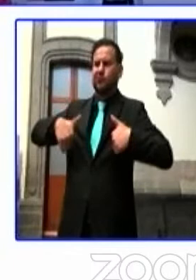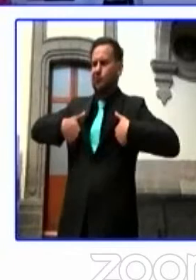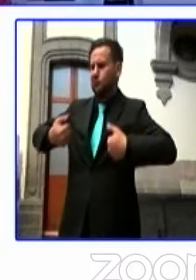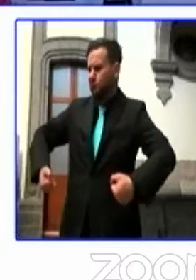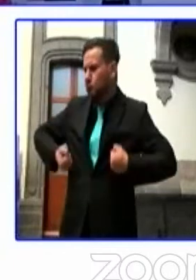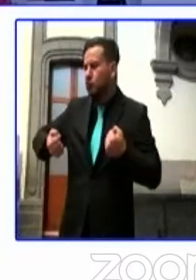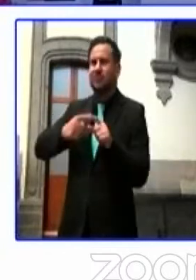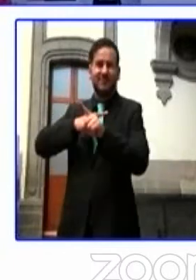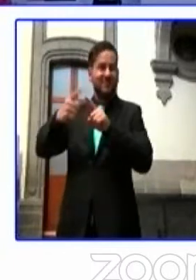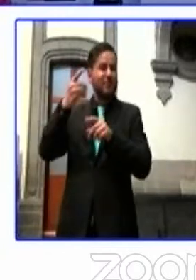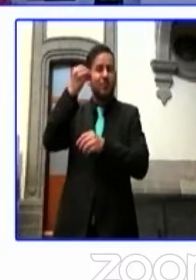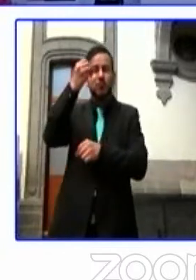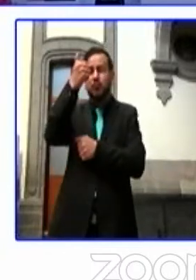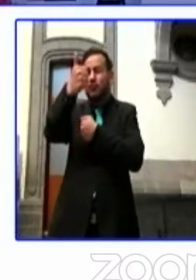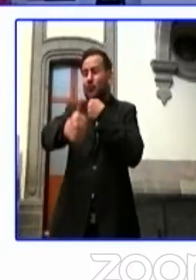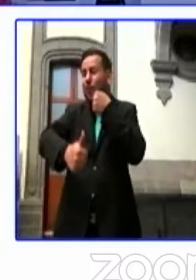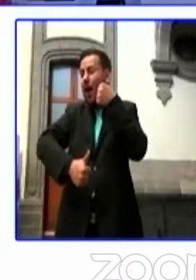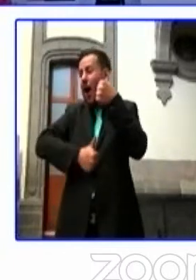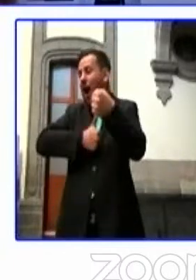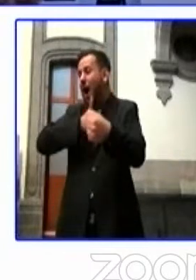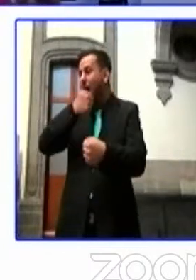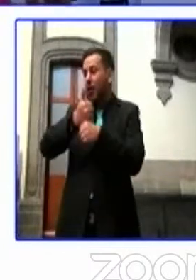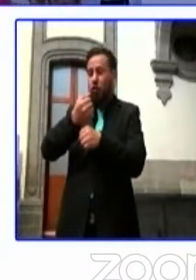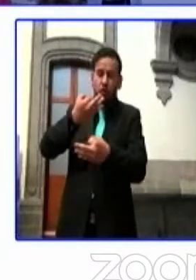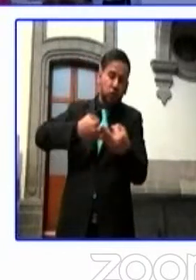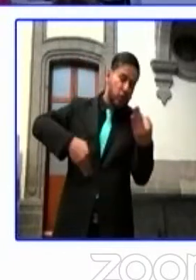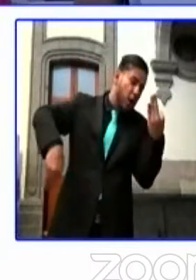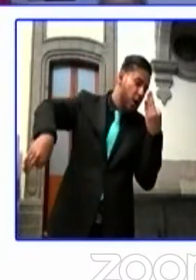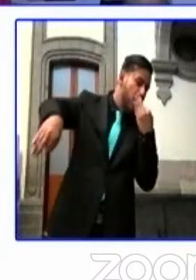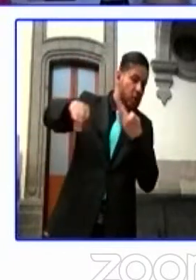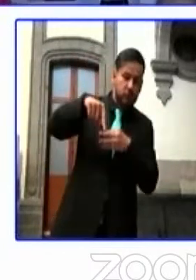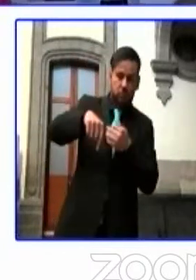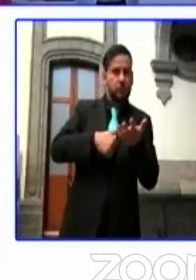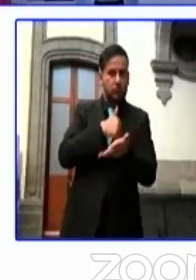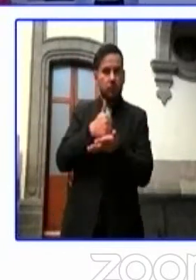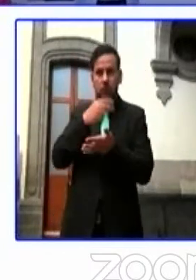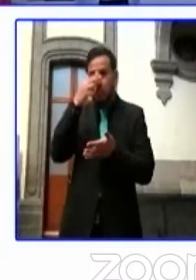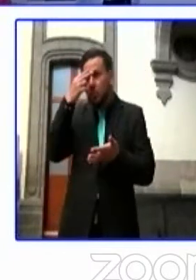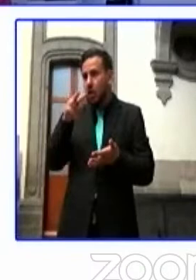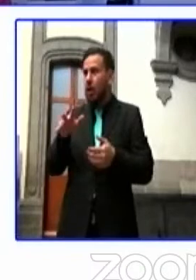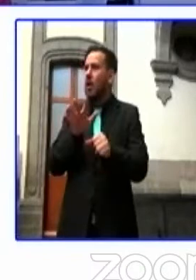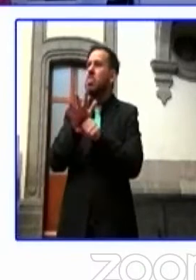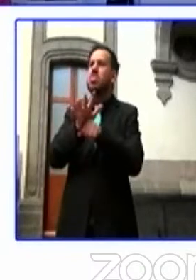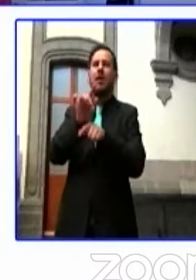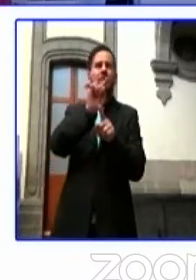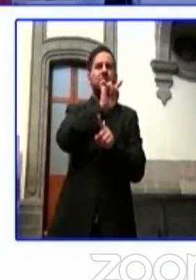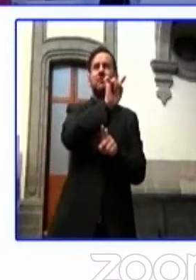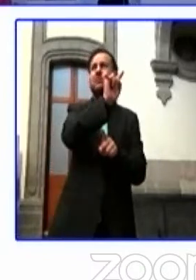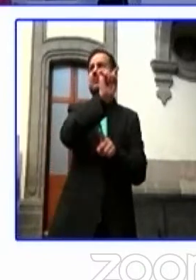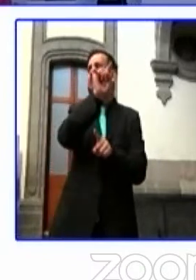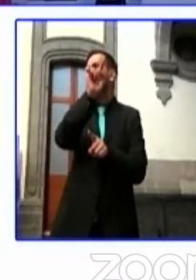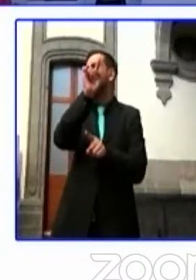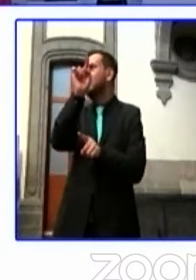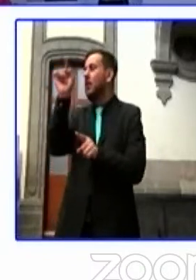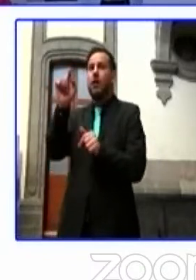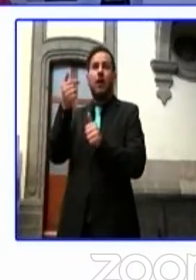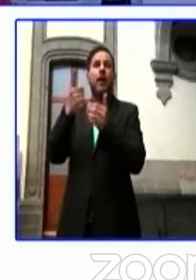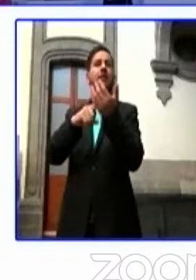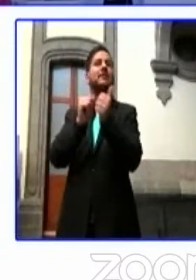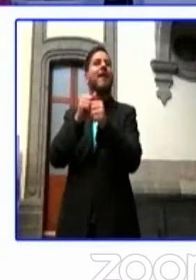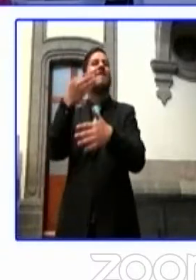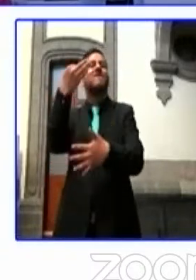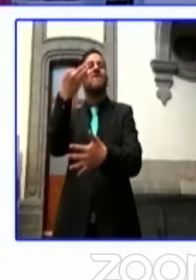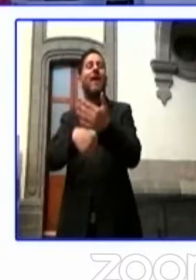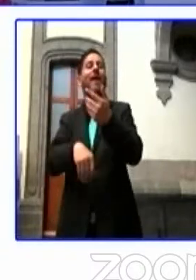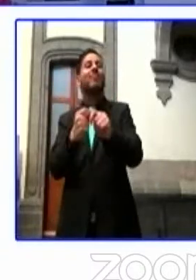que desde hace muchos años, todas y todos, no solo en Ciudad de México, vayan a cualquier lugar. El tema del transporte, la falta de